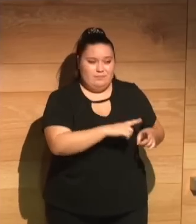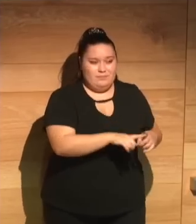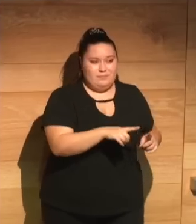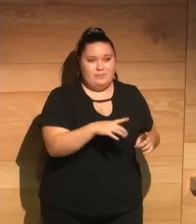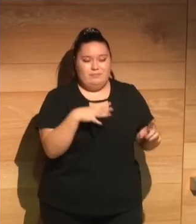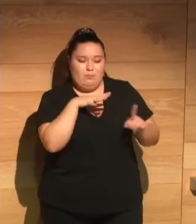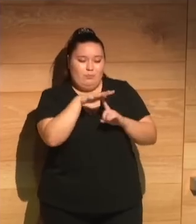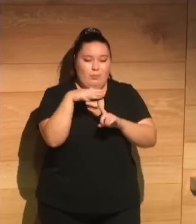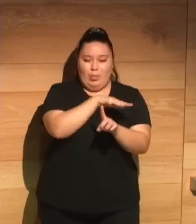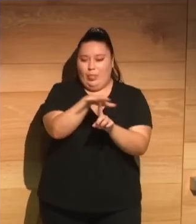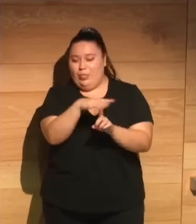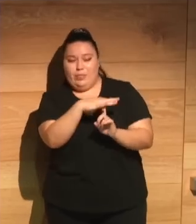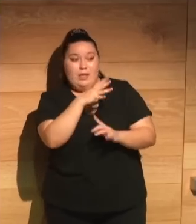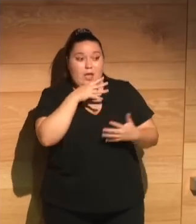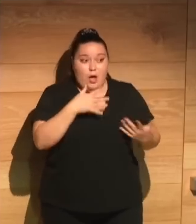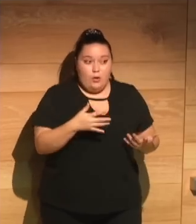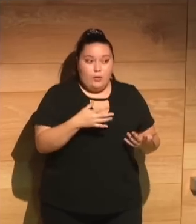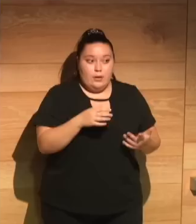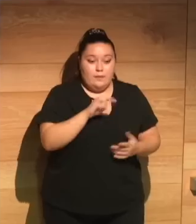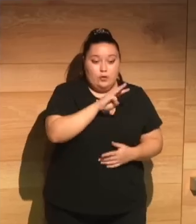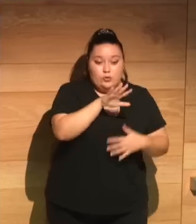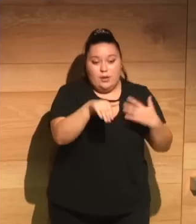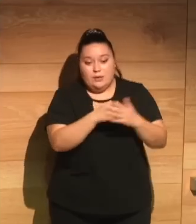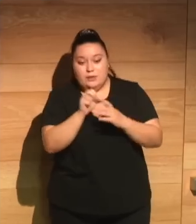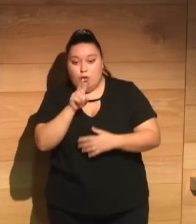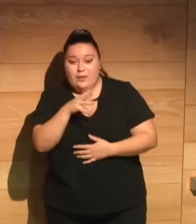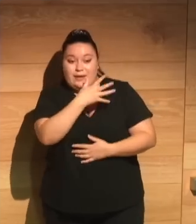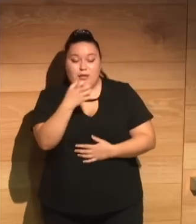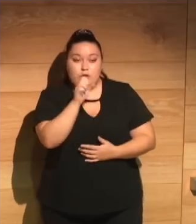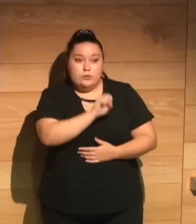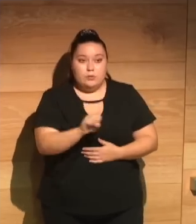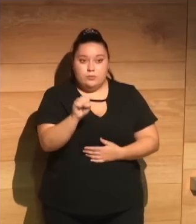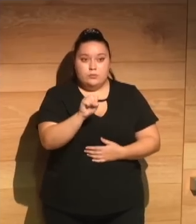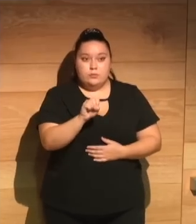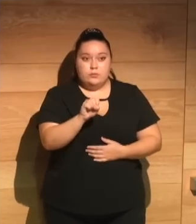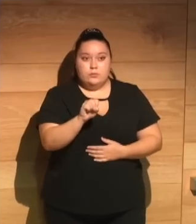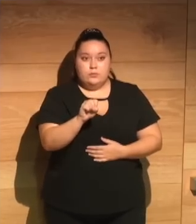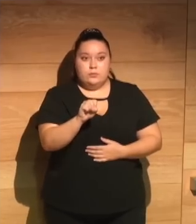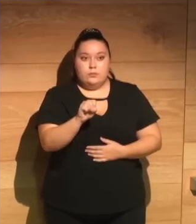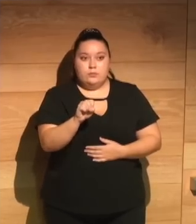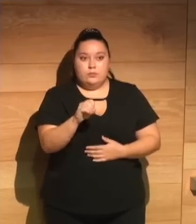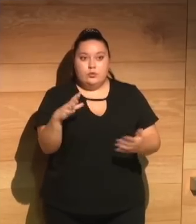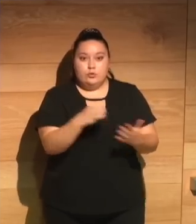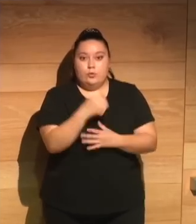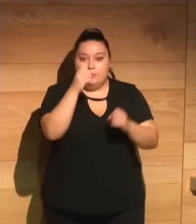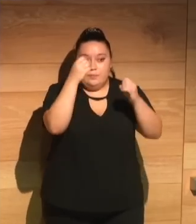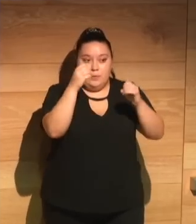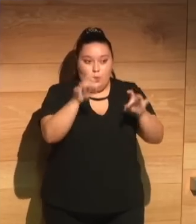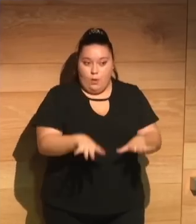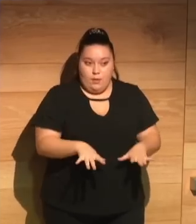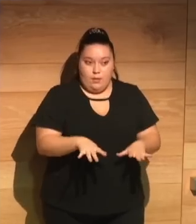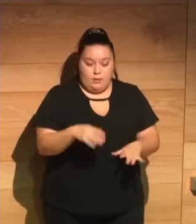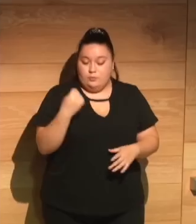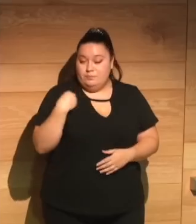en unas encima de otras, y ahora estamos hablando que del 8 al 12, es decir, en 500 años, todo se hace exactamente igual. Eso vale para